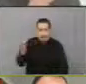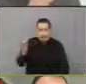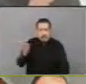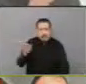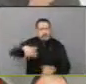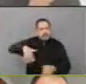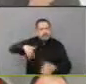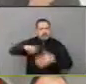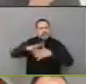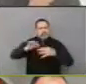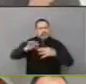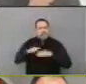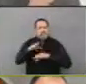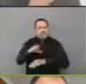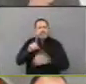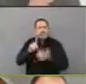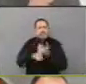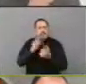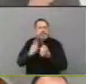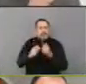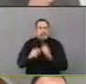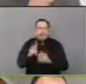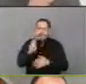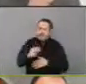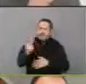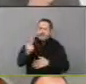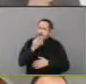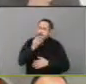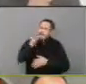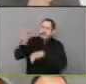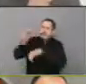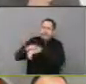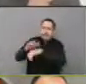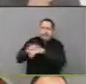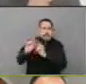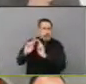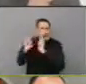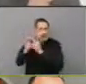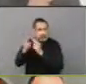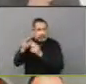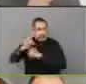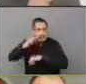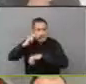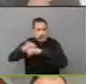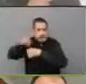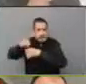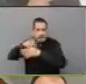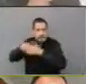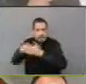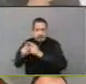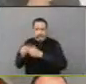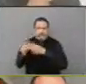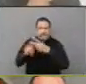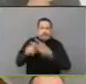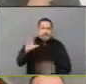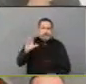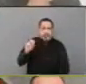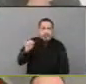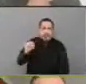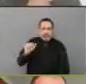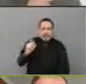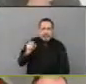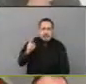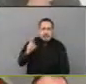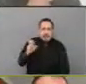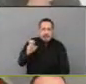mencioné sobre la necesidad de dar vista a la Unidad Técnica de los Contencios Electoral y a la CONAPRED sobre el tema